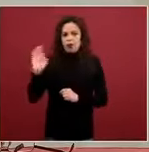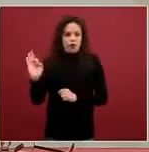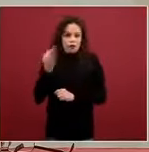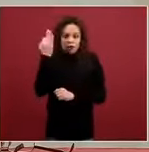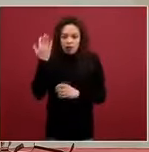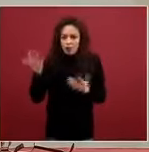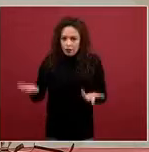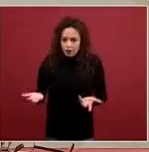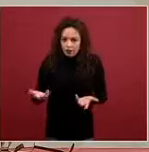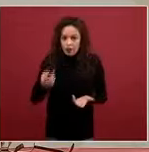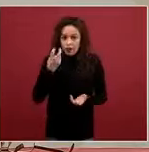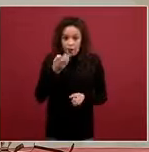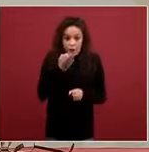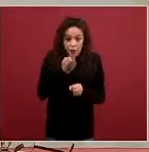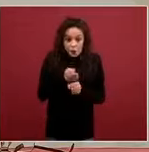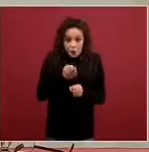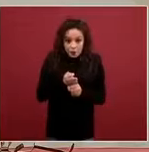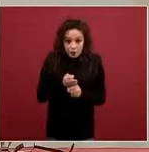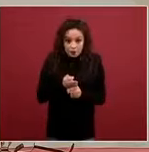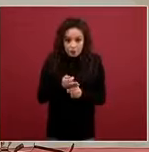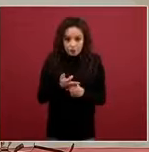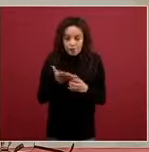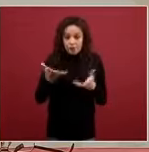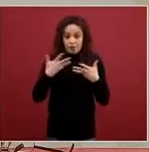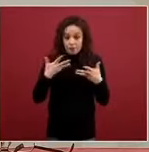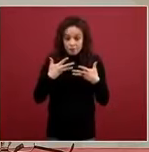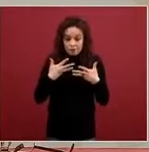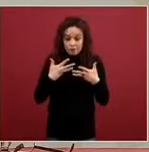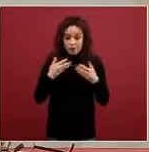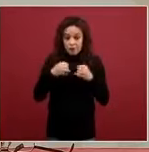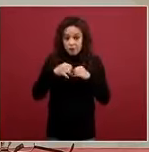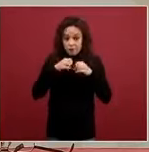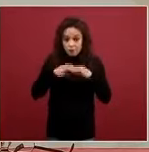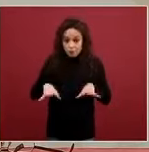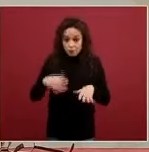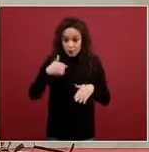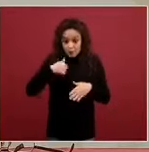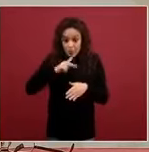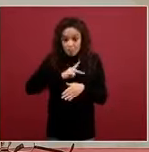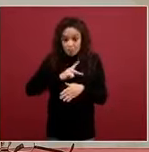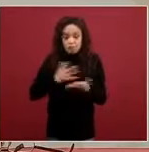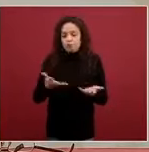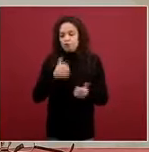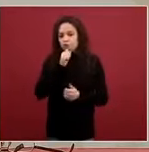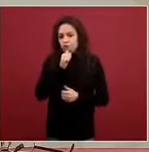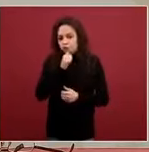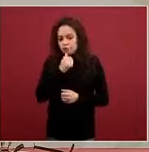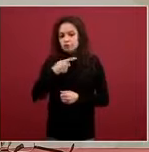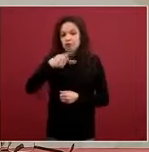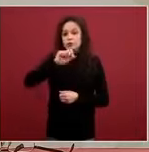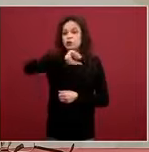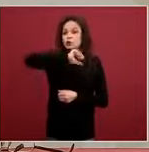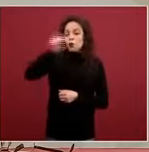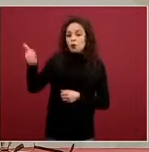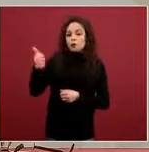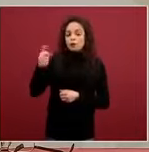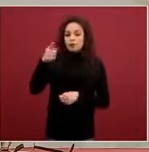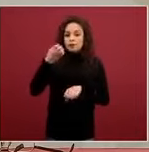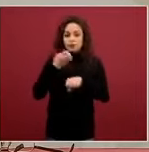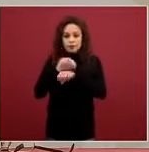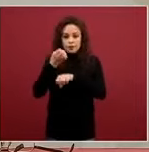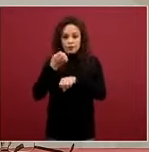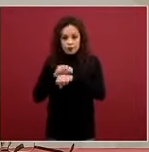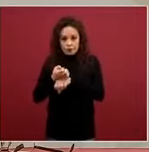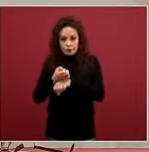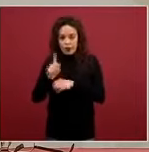real, están a disposición nuestra. Pero no comenté nada sobre el otro estado que fue Tamaulipas. Y aquí quiero dejar